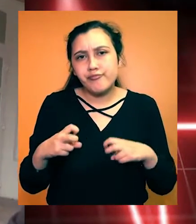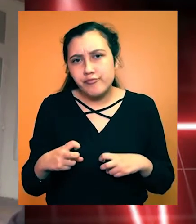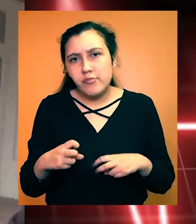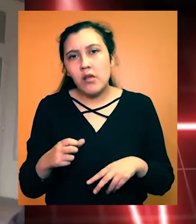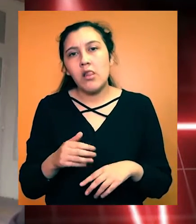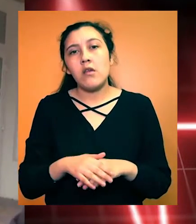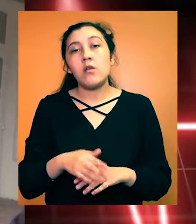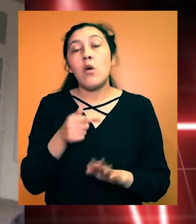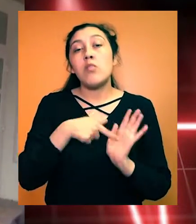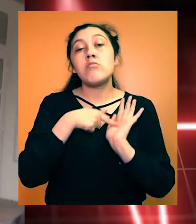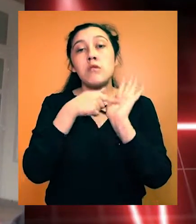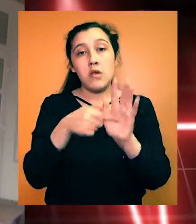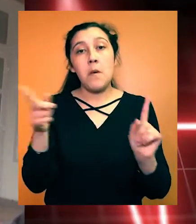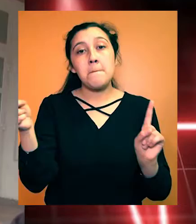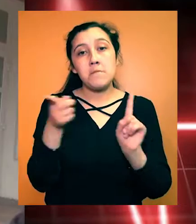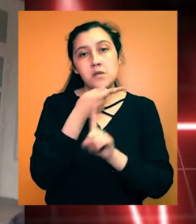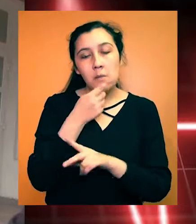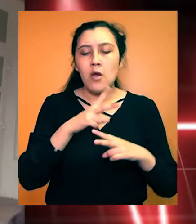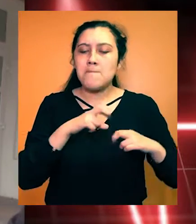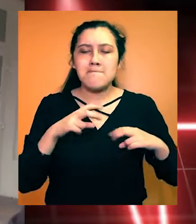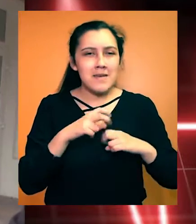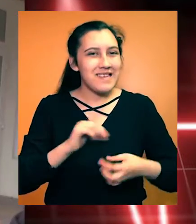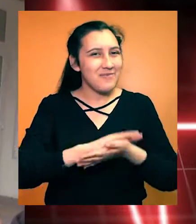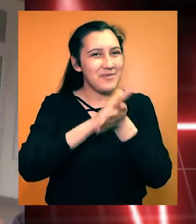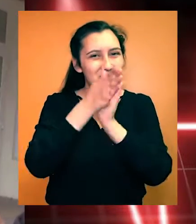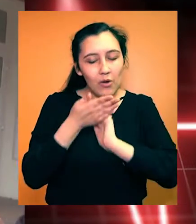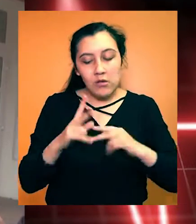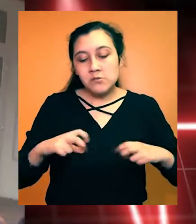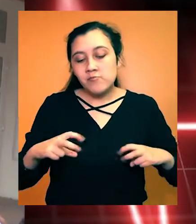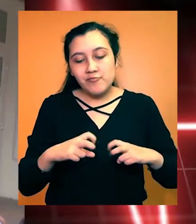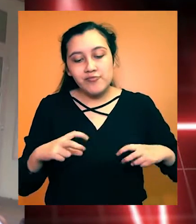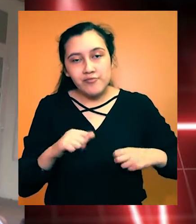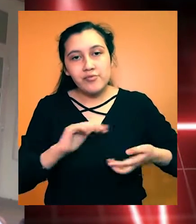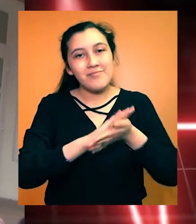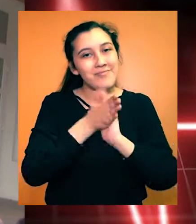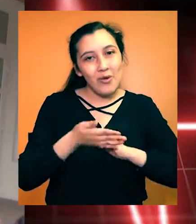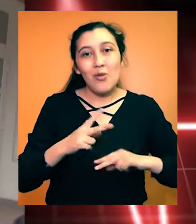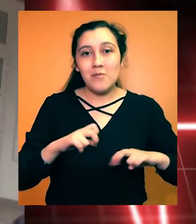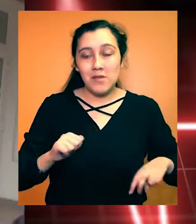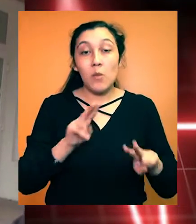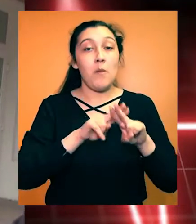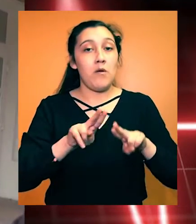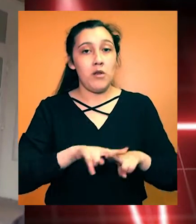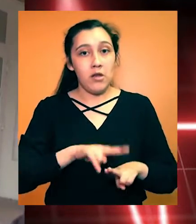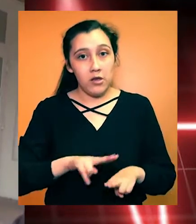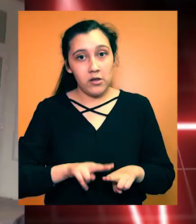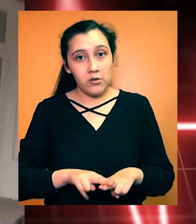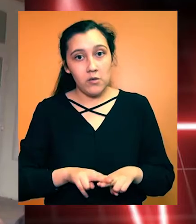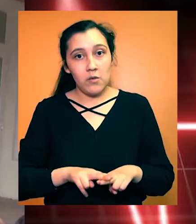que, tal como lo señalamos en un principio, íbamos a investigar cada arista, cada punto que fuera necesario, y así lo hemos hecho y